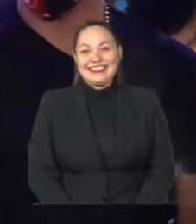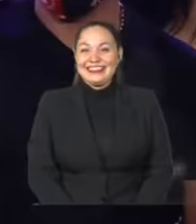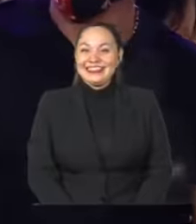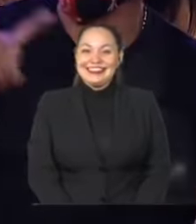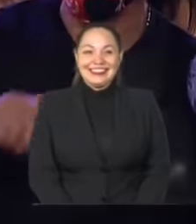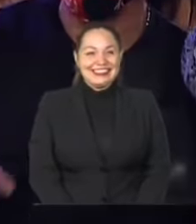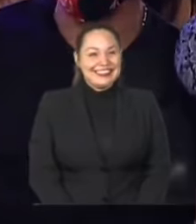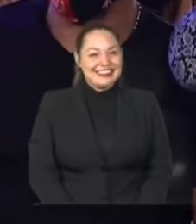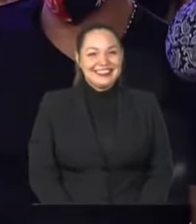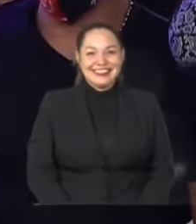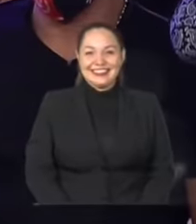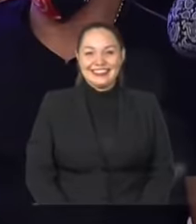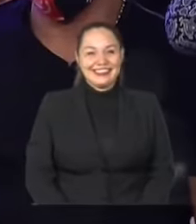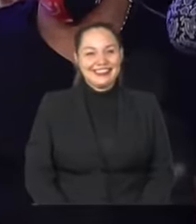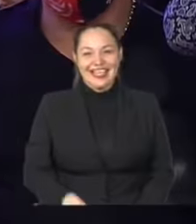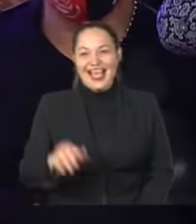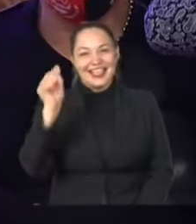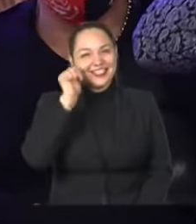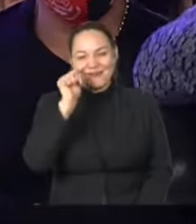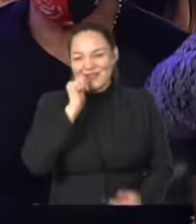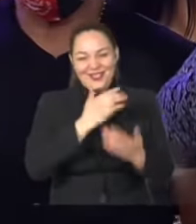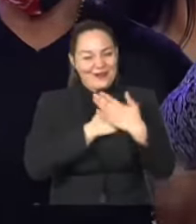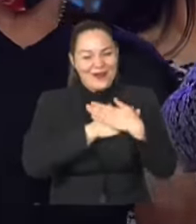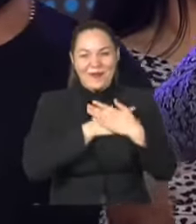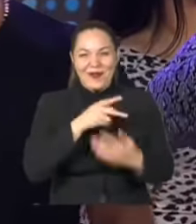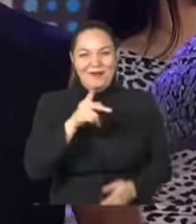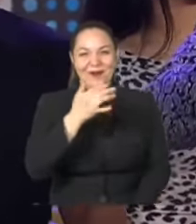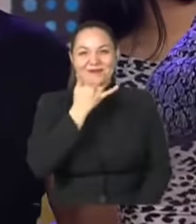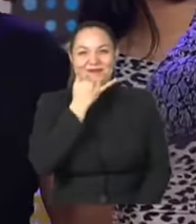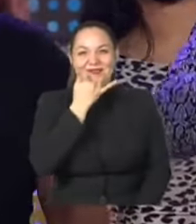Te amo y siempre te voy a amar, pero perdón.